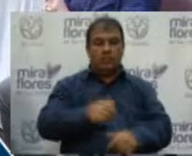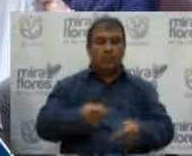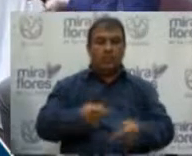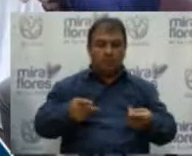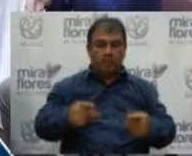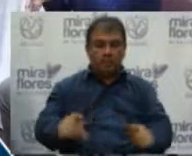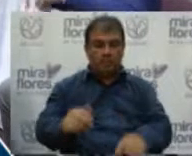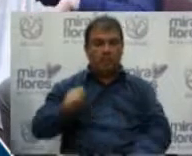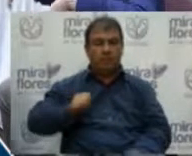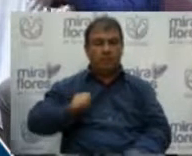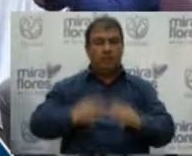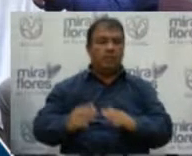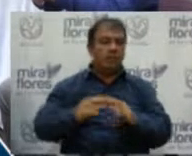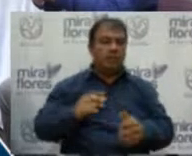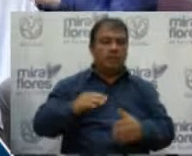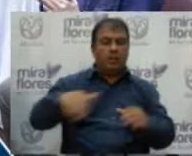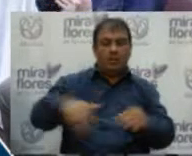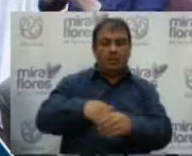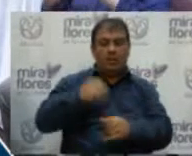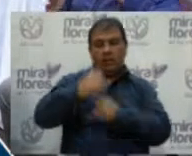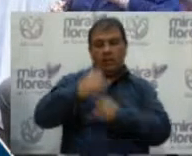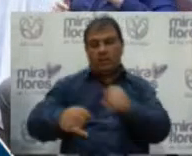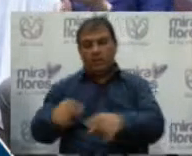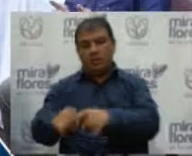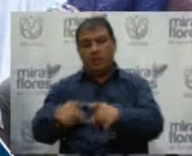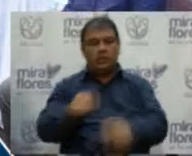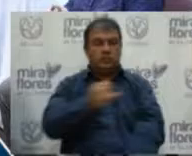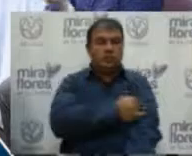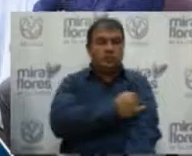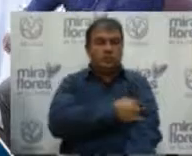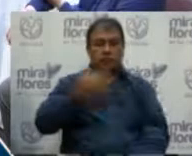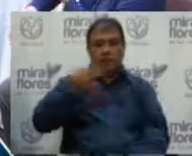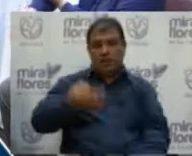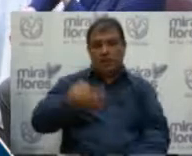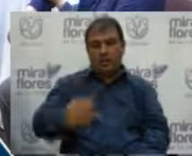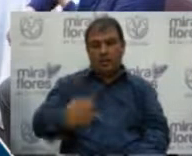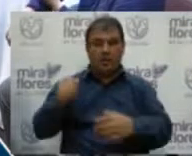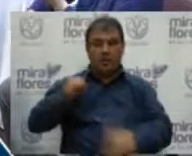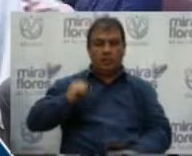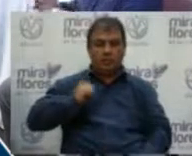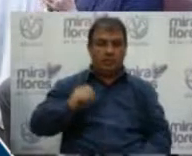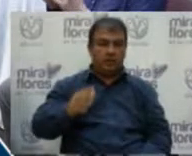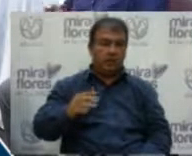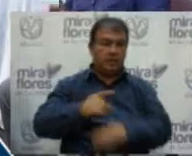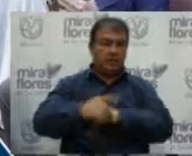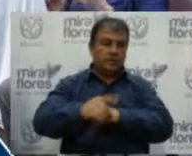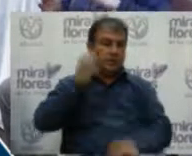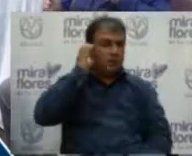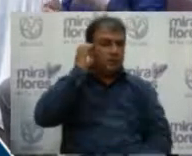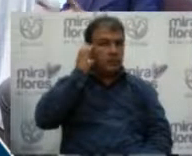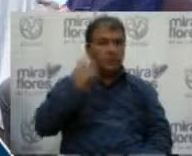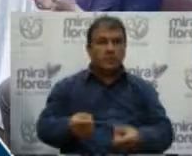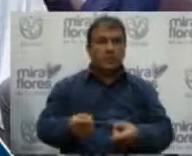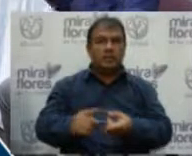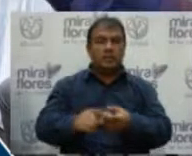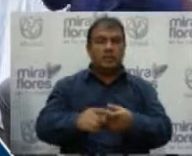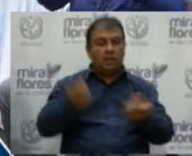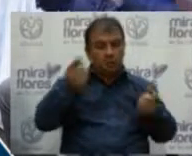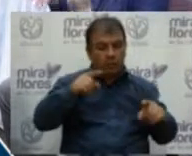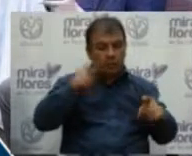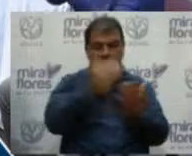del convenio de cooperación interinstitucional entre el Instituto Nacional de Calidad y la Municipalidad Distrital de Miraflores, de conformidad con